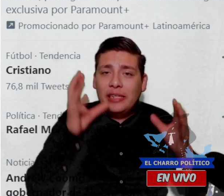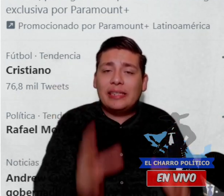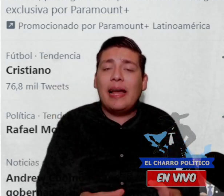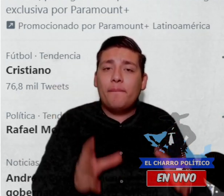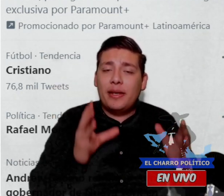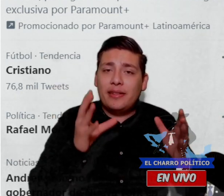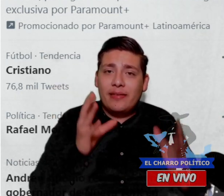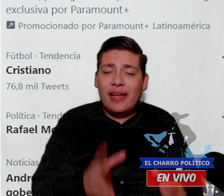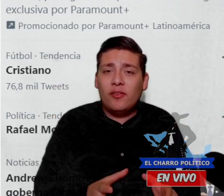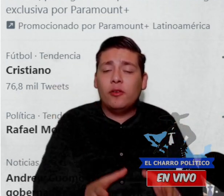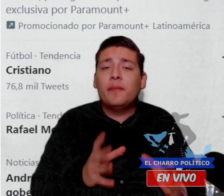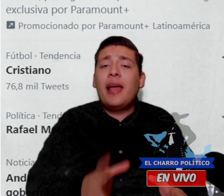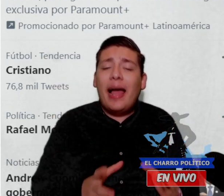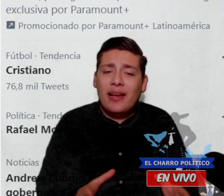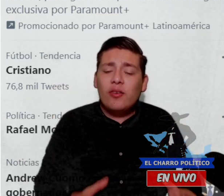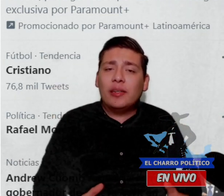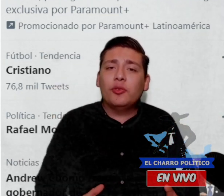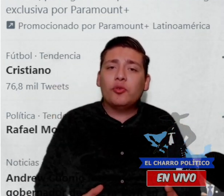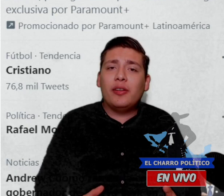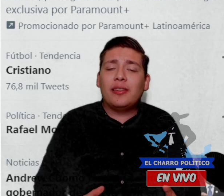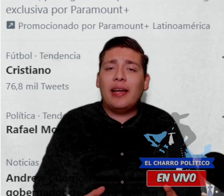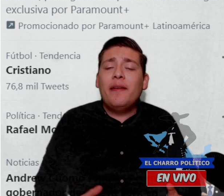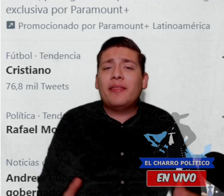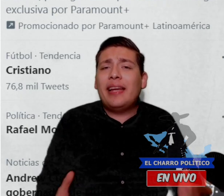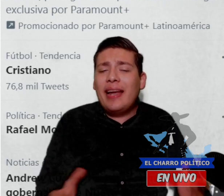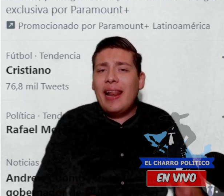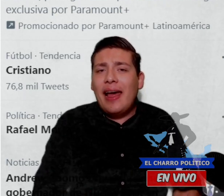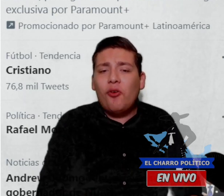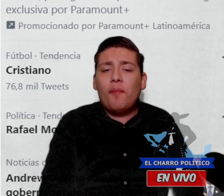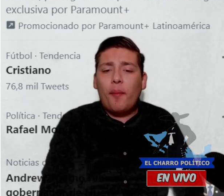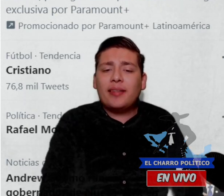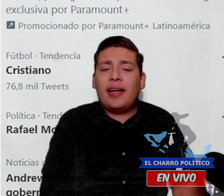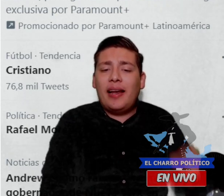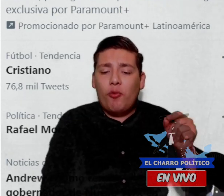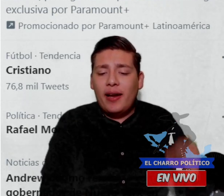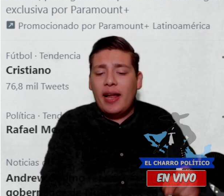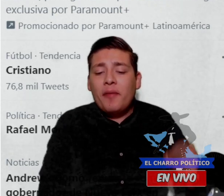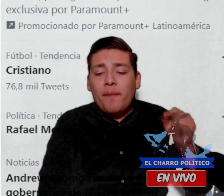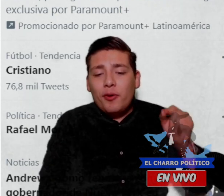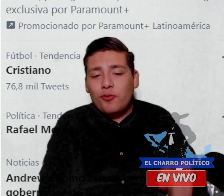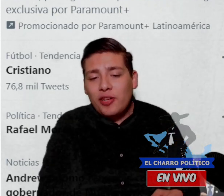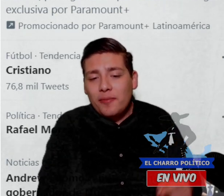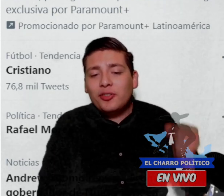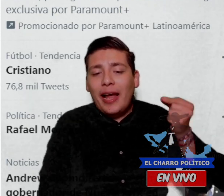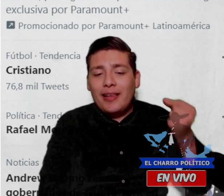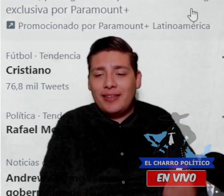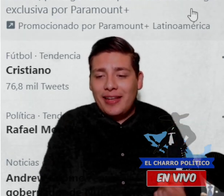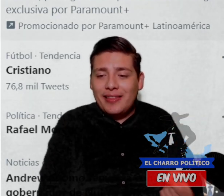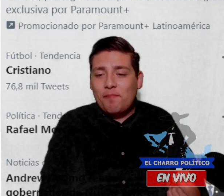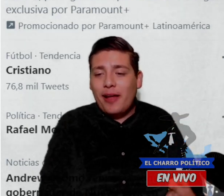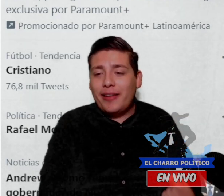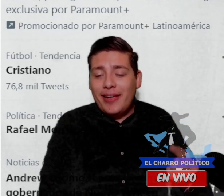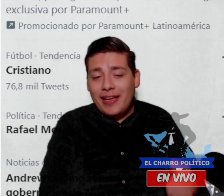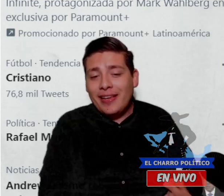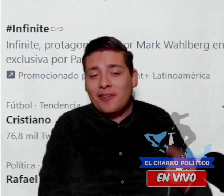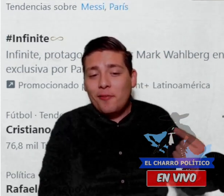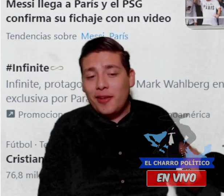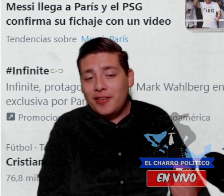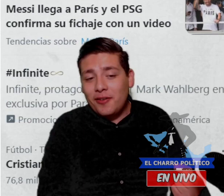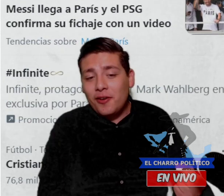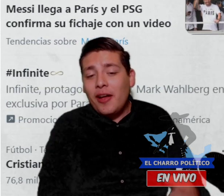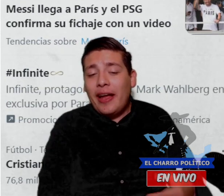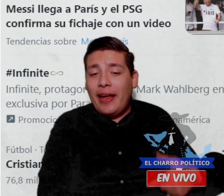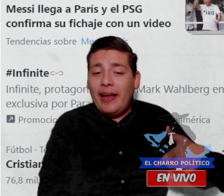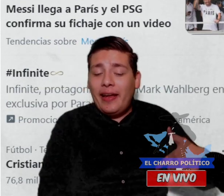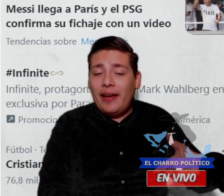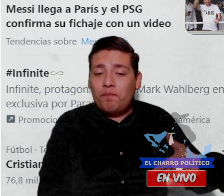mundo se están presentando. Ahí nos damos cuenta de qué lado más calaiguana. Pero escuchemos al siguiente padre. Y es que, como